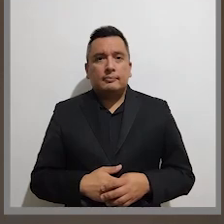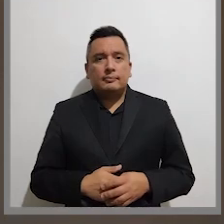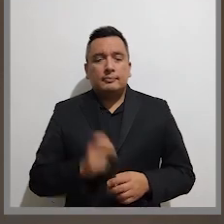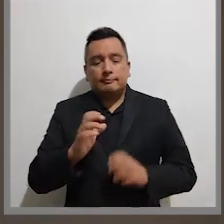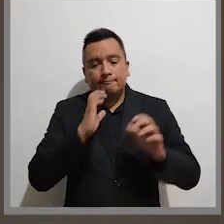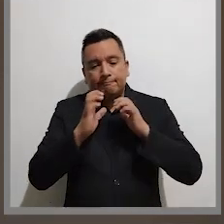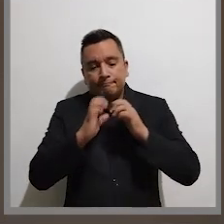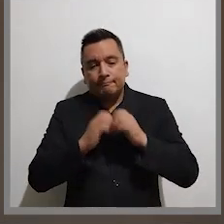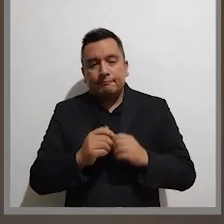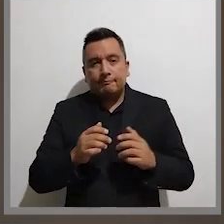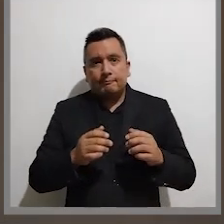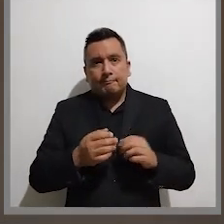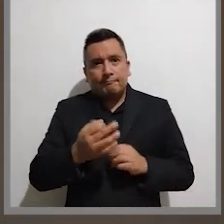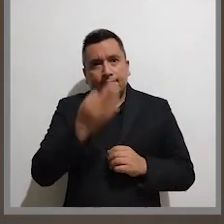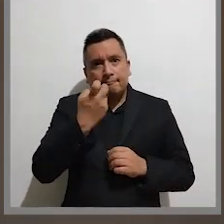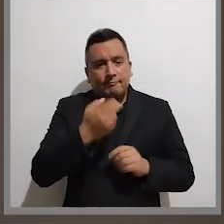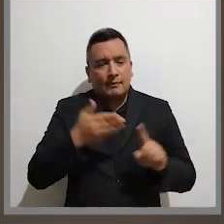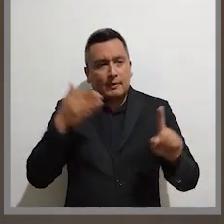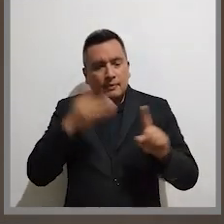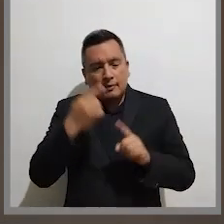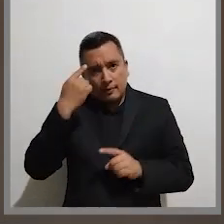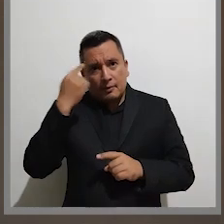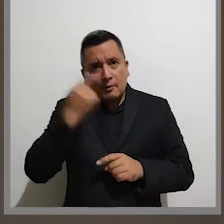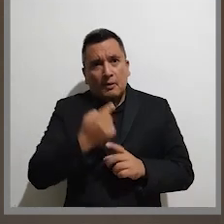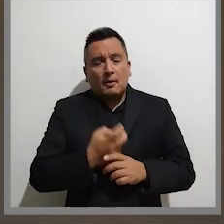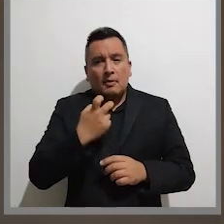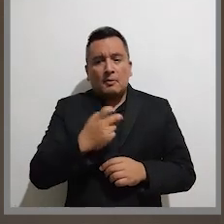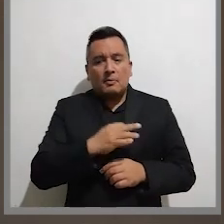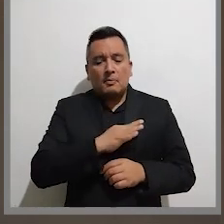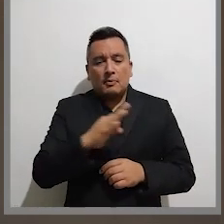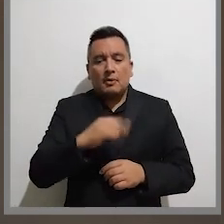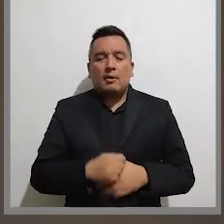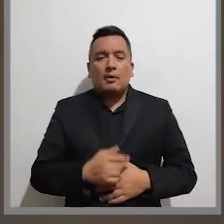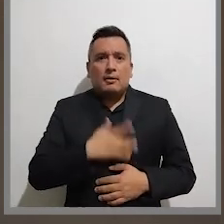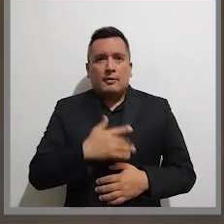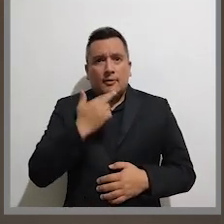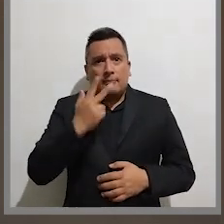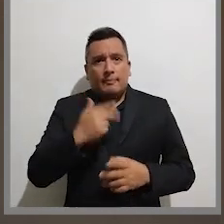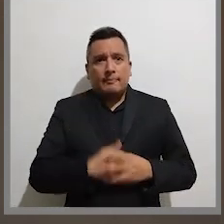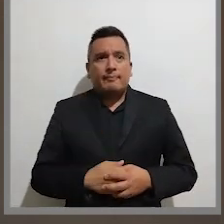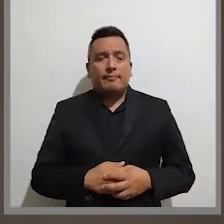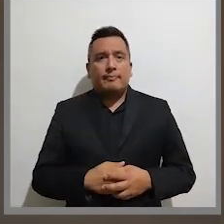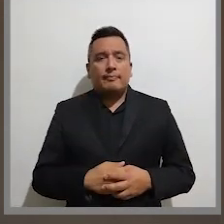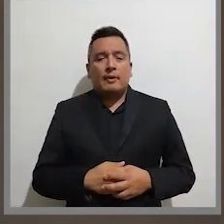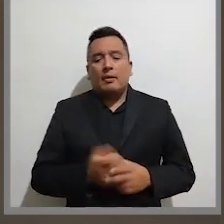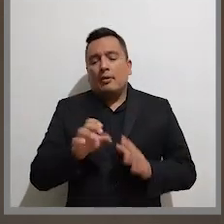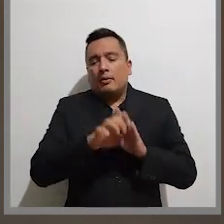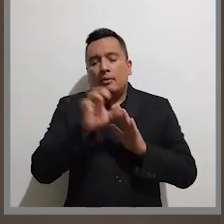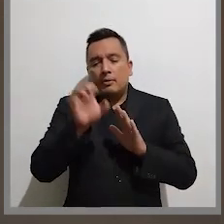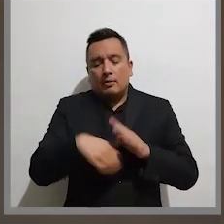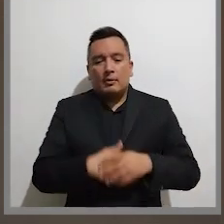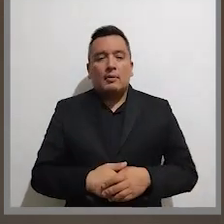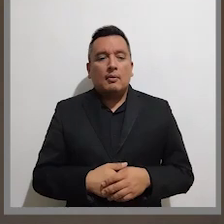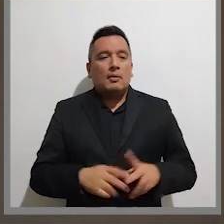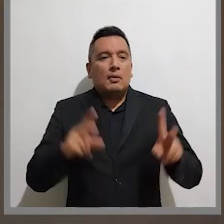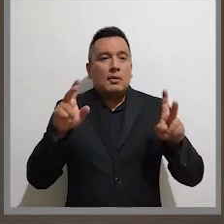sea la comunicación muy estrecha y muy específica para que tenga un mejor resultado justamente. Y por ejemplo, en